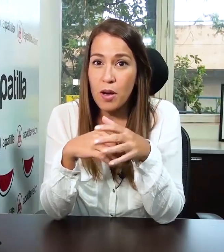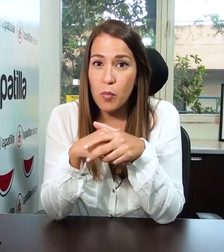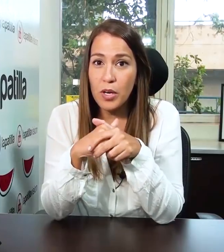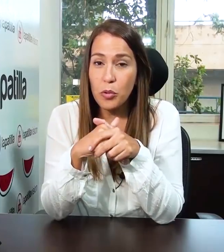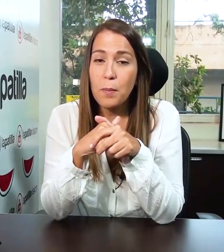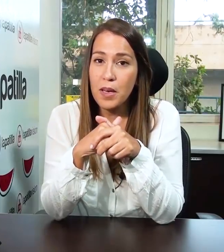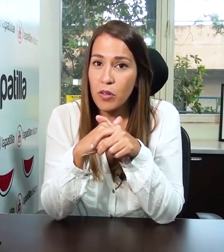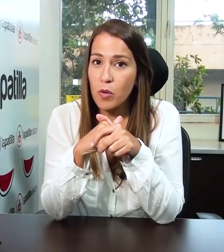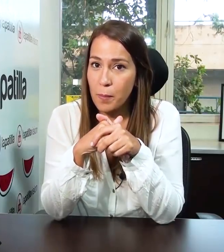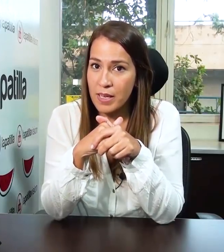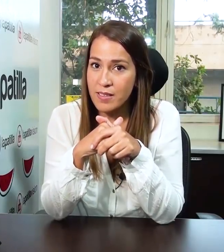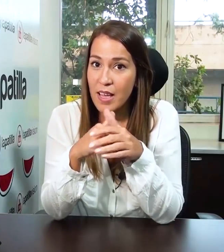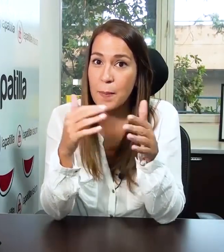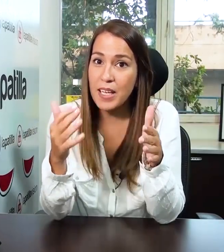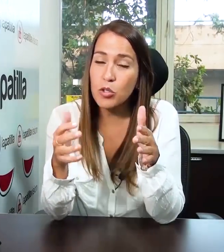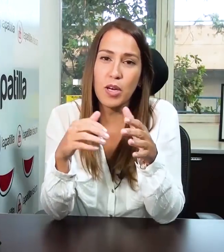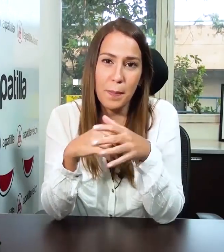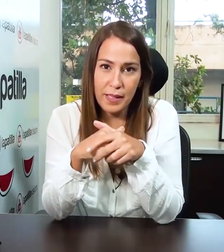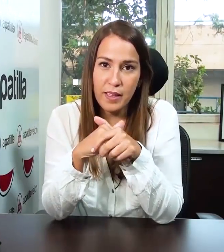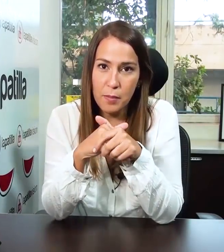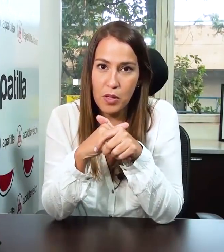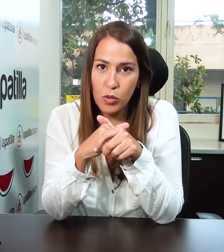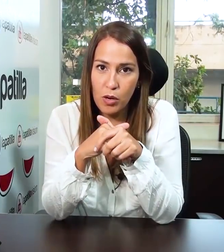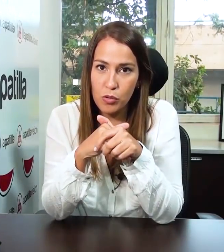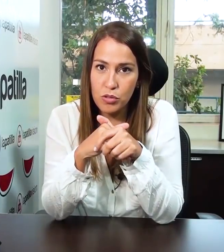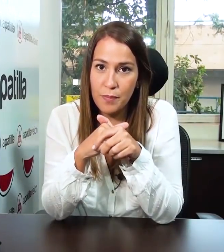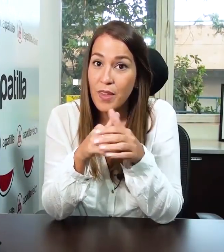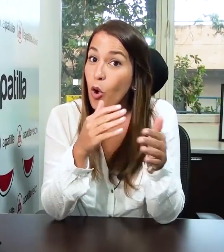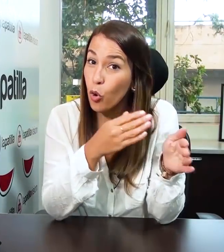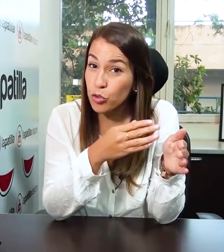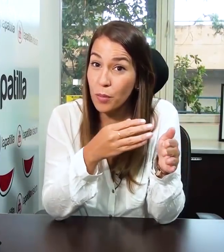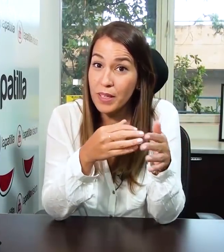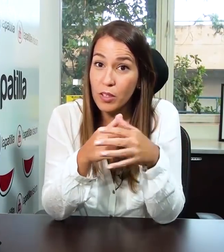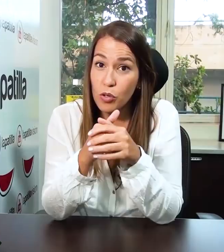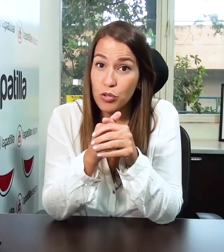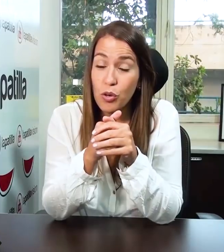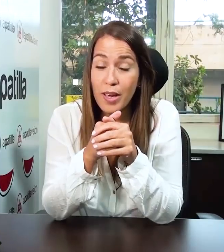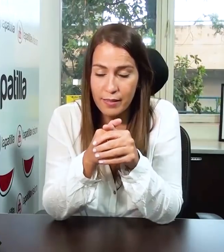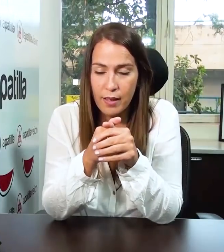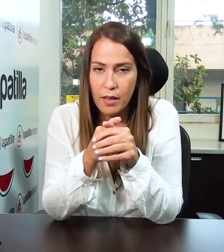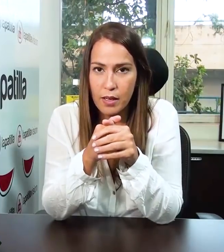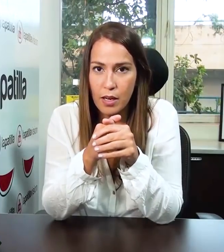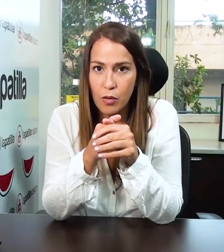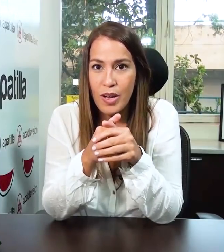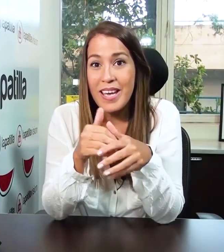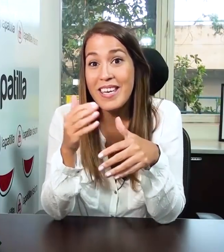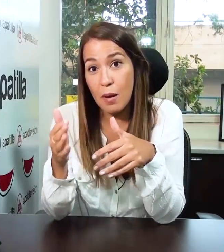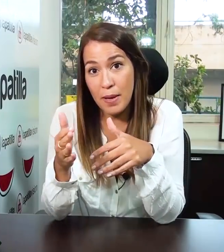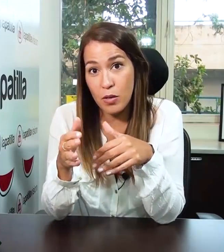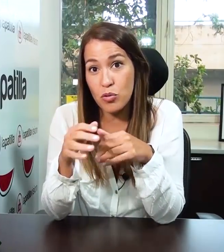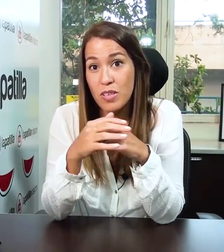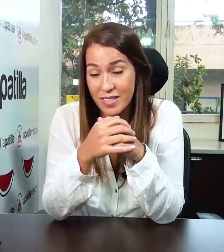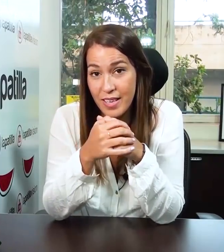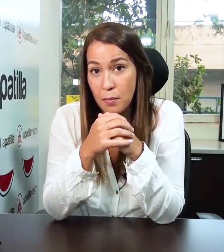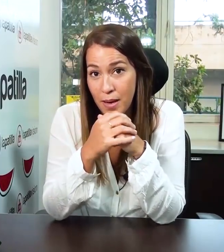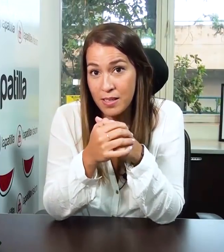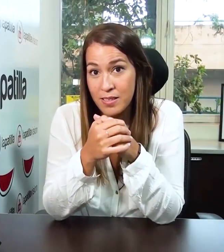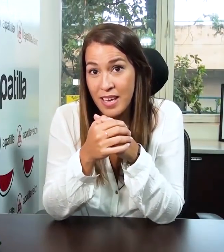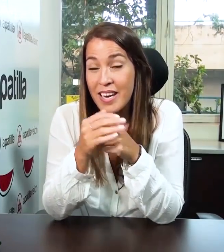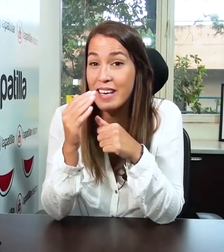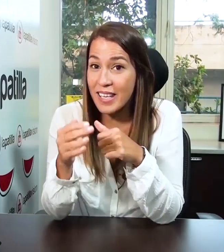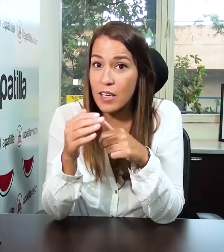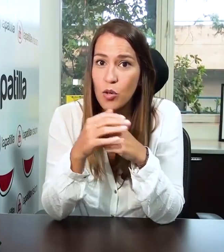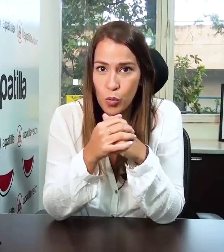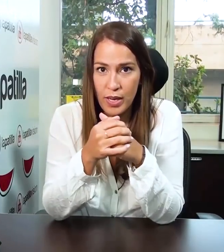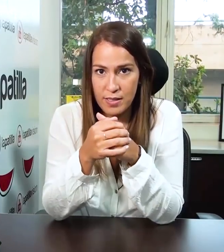Cuatro niños han muerto en menos de un mes esperando trasplante de médula ósea. Otros 28 están en riesgo y al menos 100